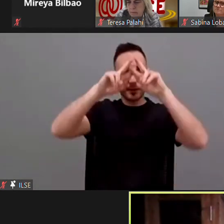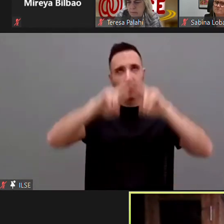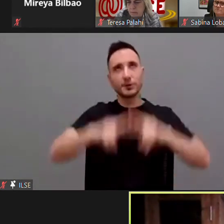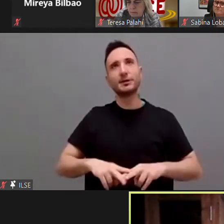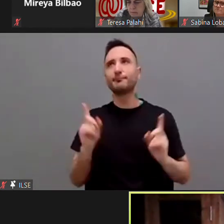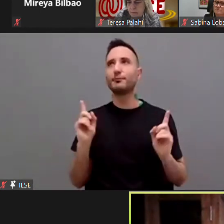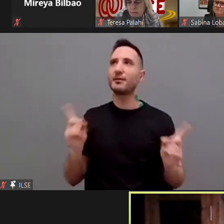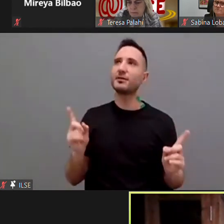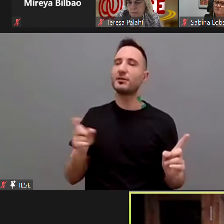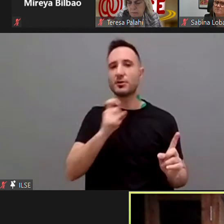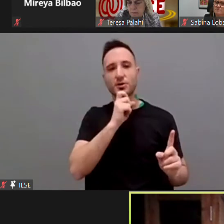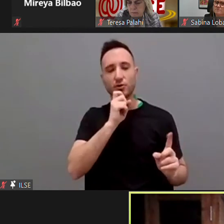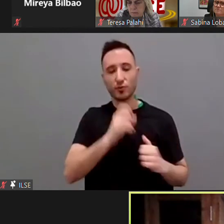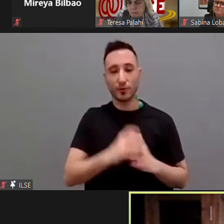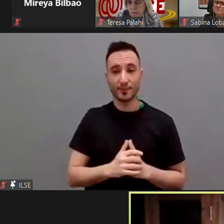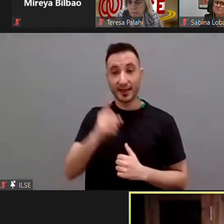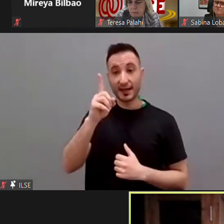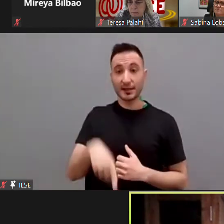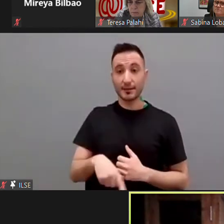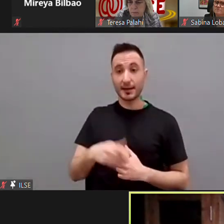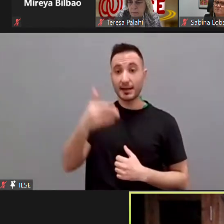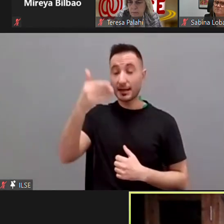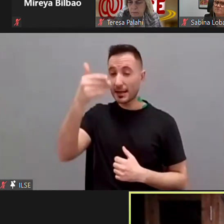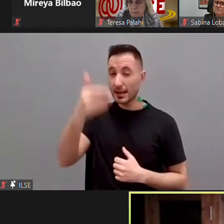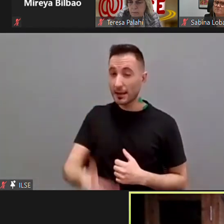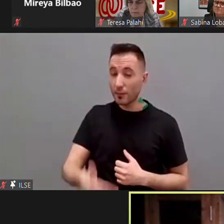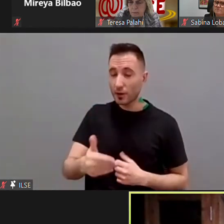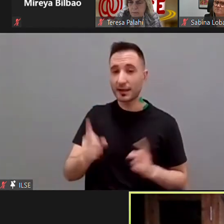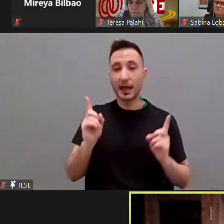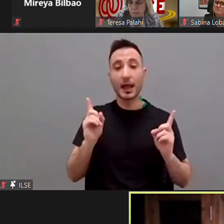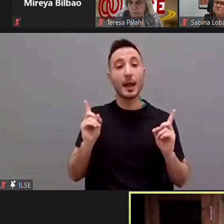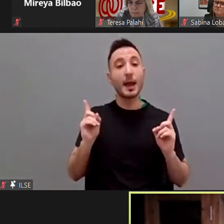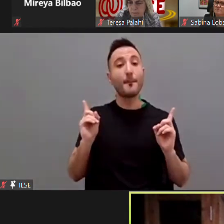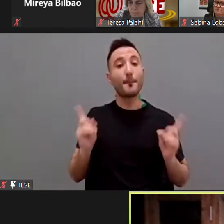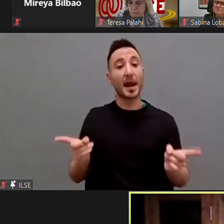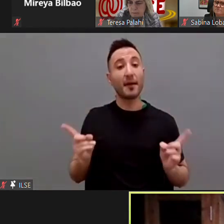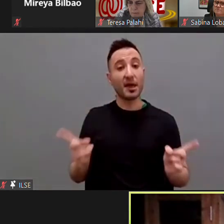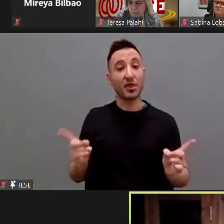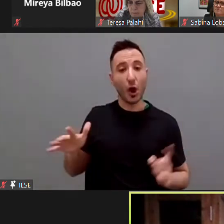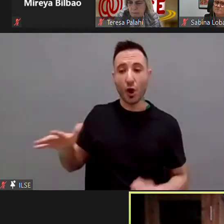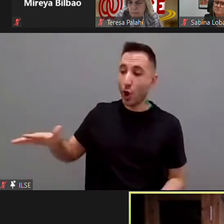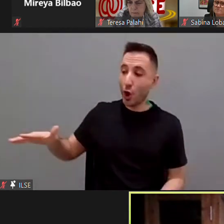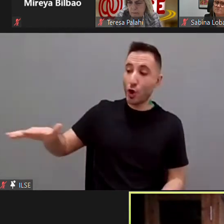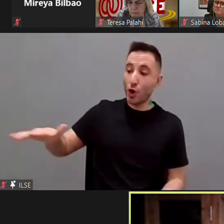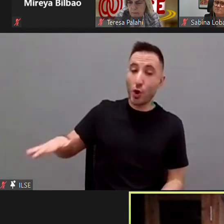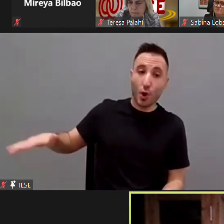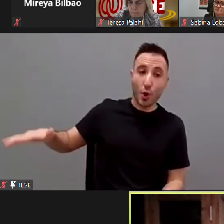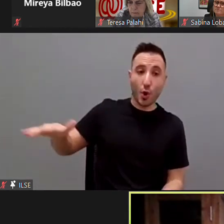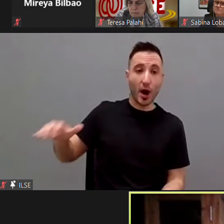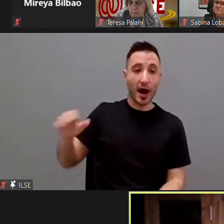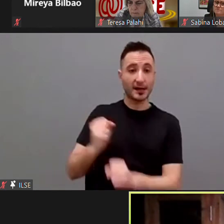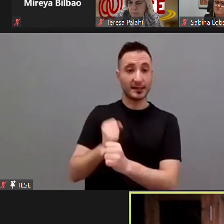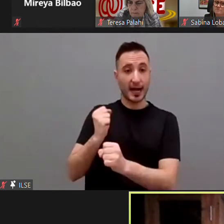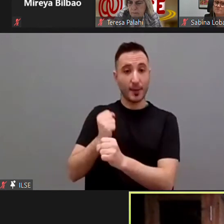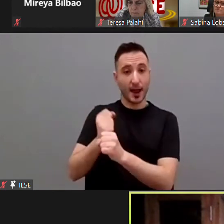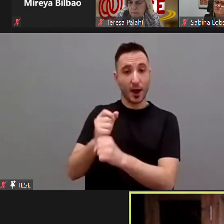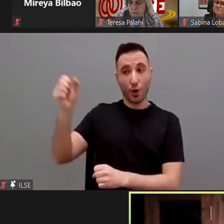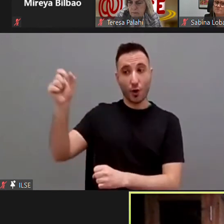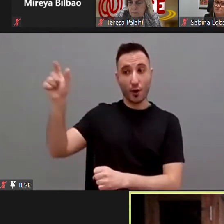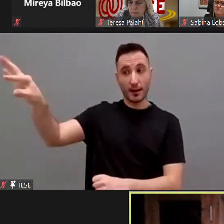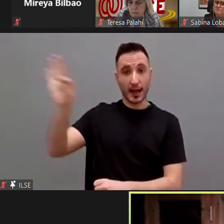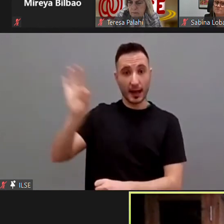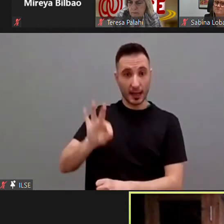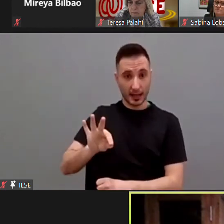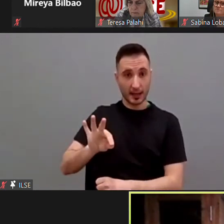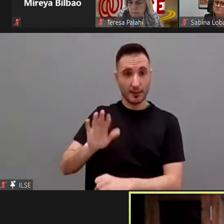Y sin olvidar que solo irá la prevención al lugar de trabajo que ha designado el trabajador a distancia donde